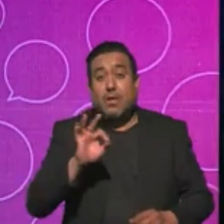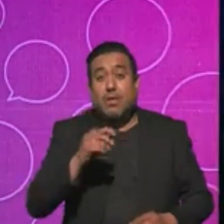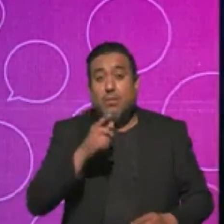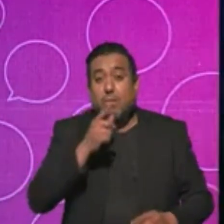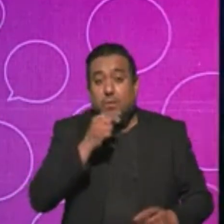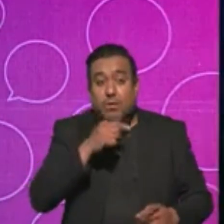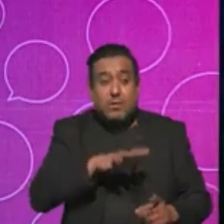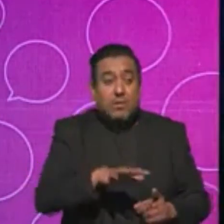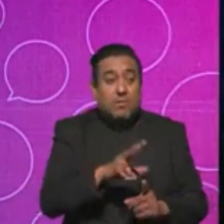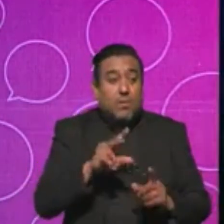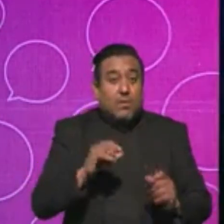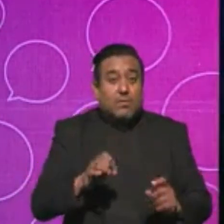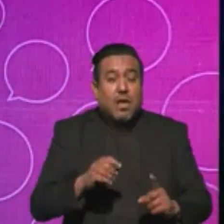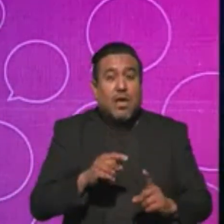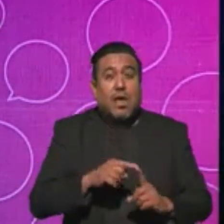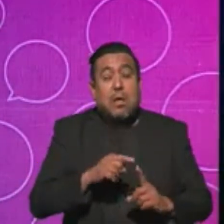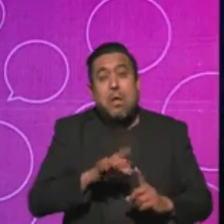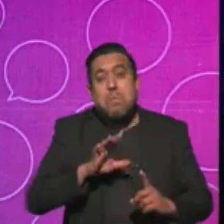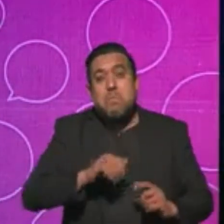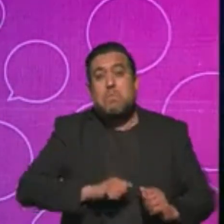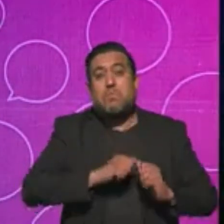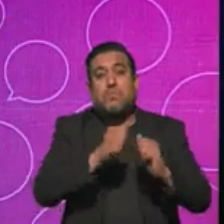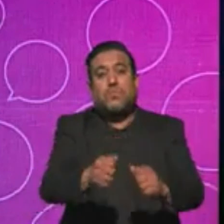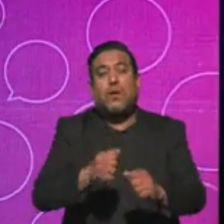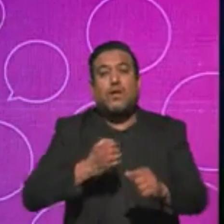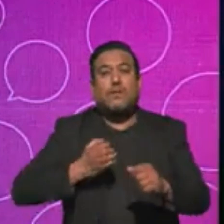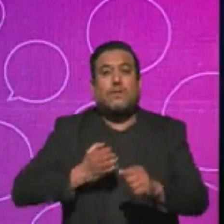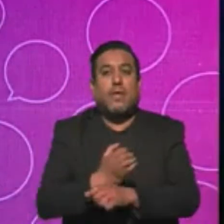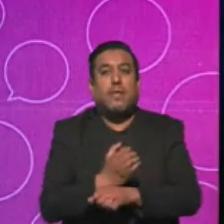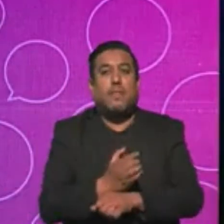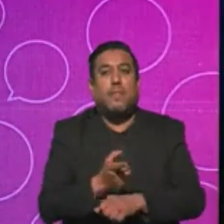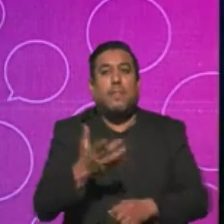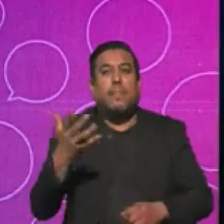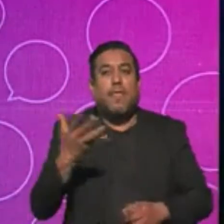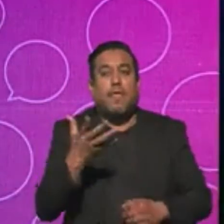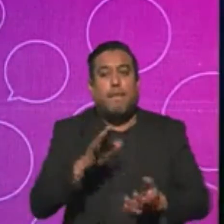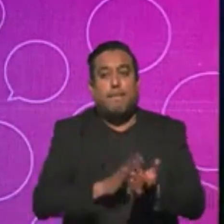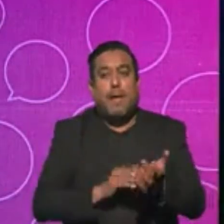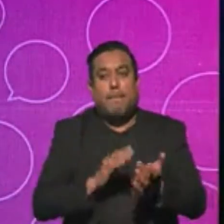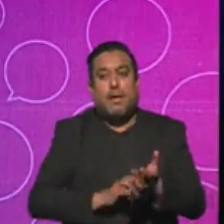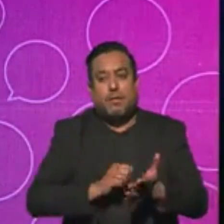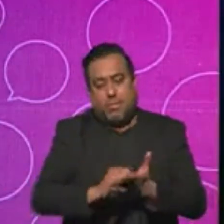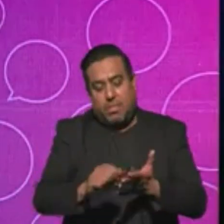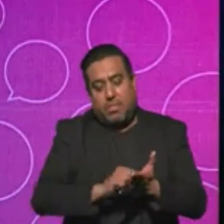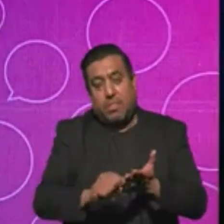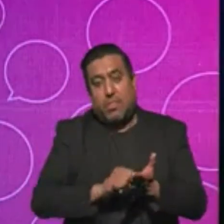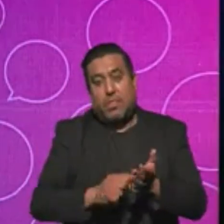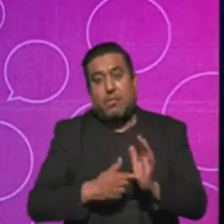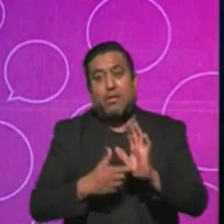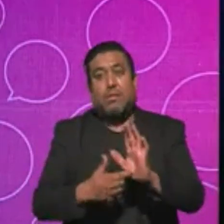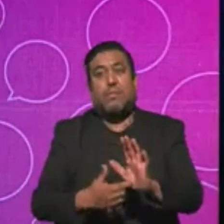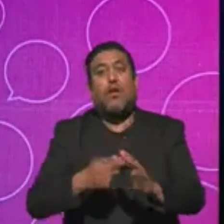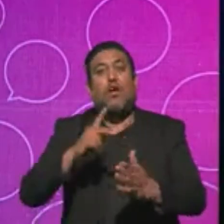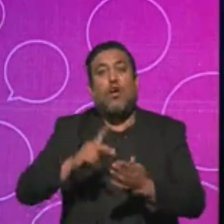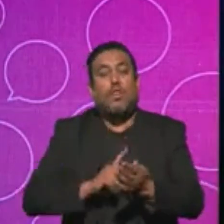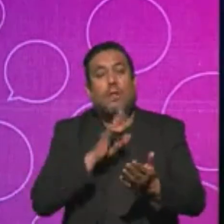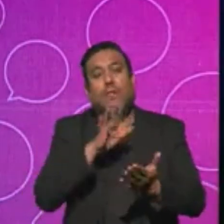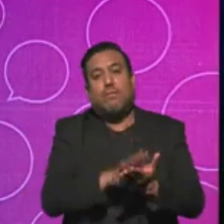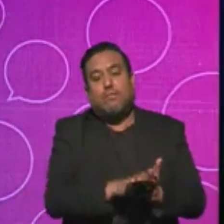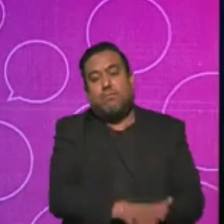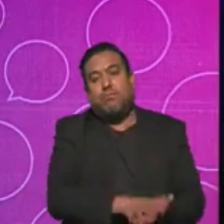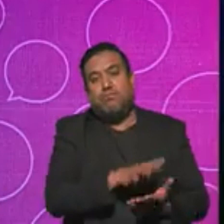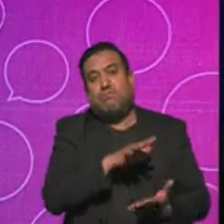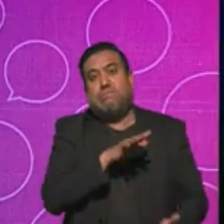a ser un tema de fiscalía del Estado Y entonces se llena un formulario y pasa a ser uno más de la cifra y